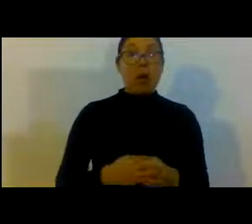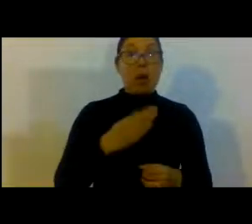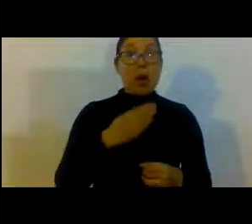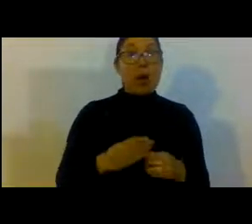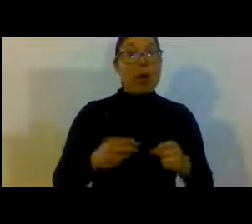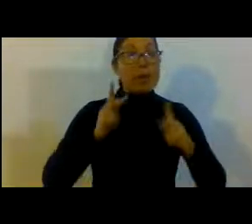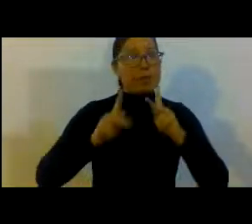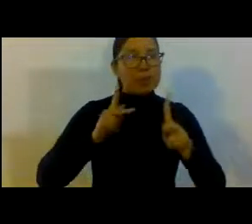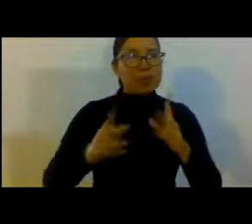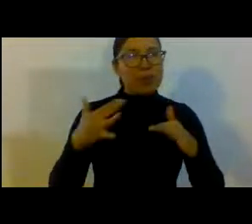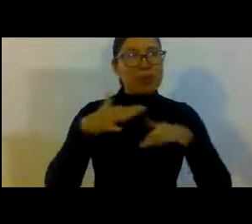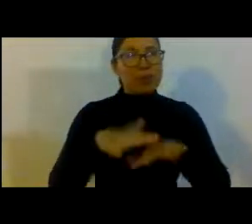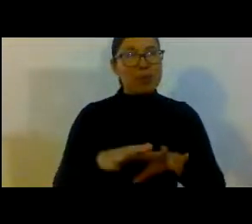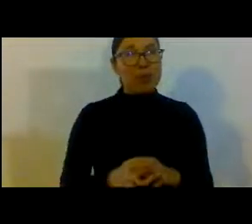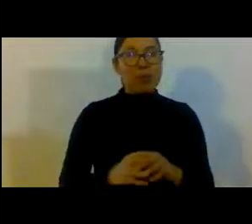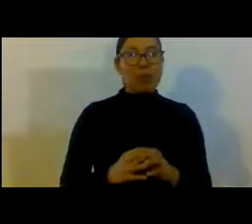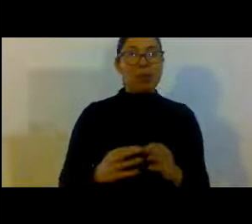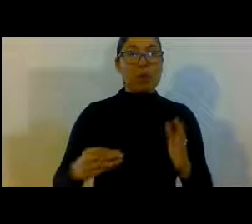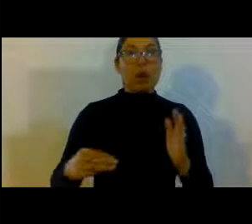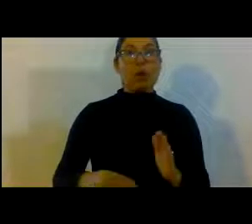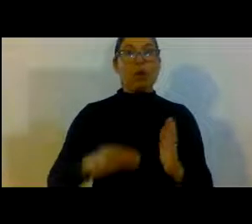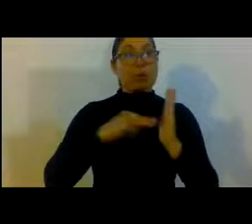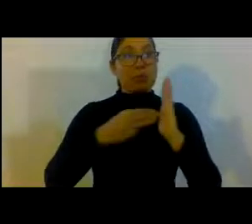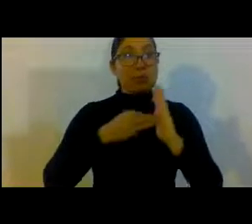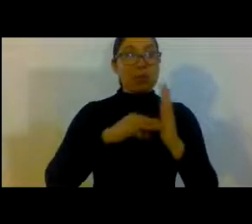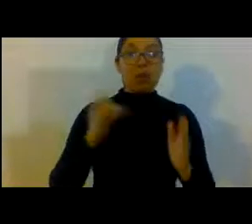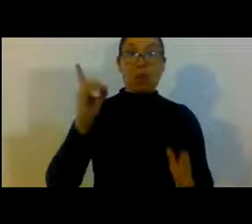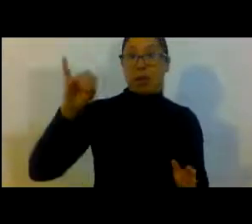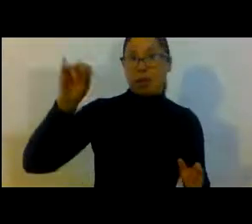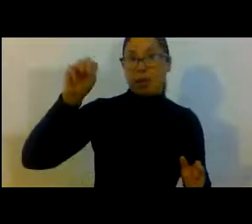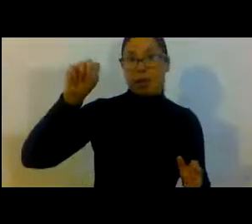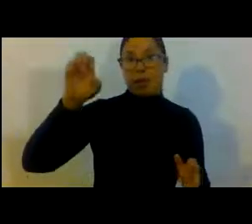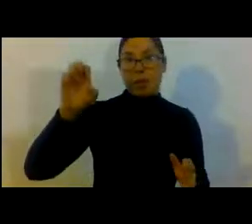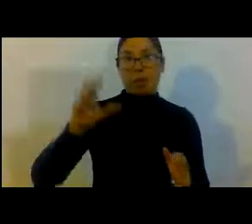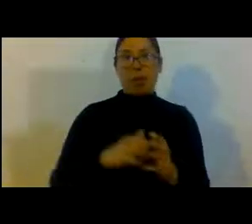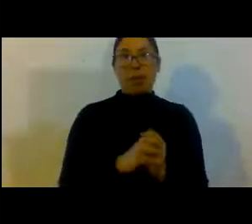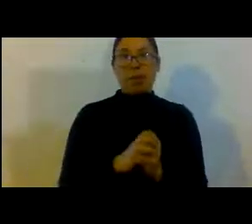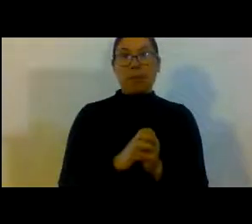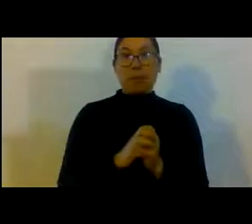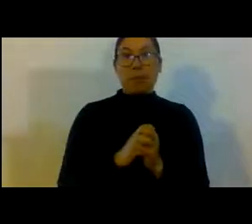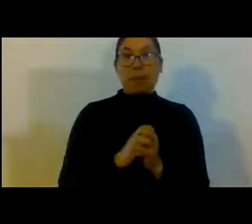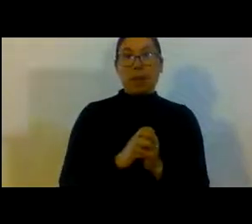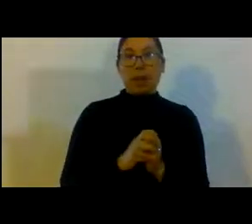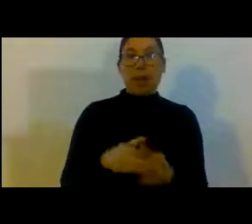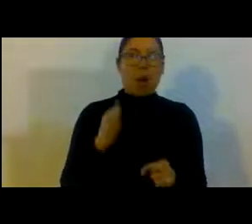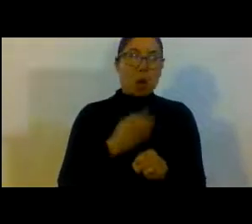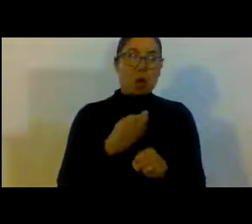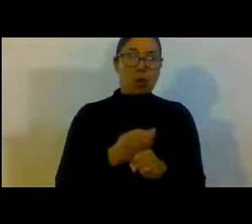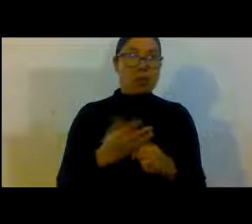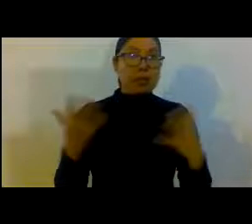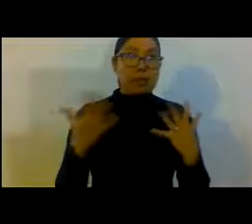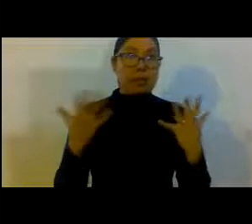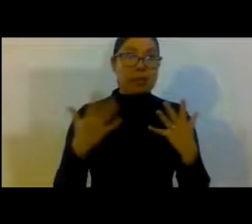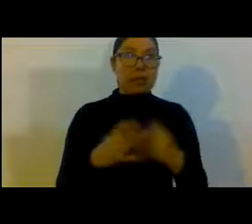principales. Ahorita lo que nosotros hicimos fue charla literaria, si se dieron cuenta, fue muy corta, pero las preguntas que les hice